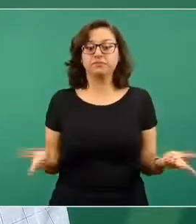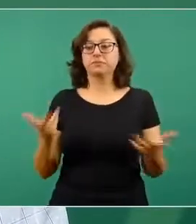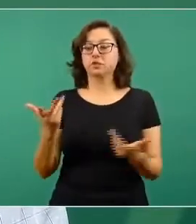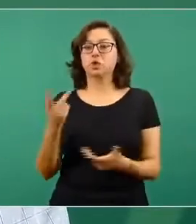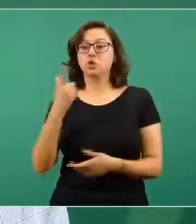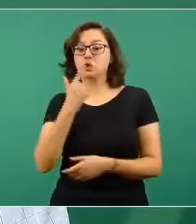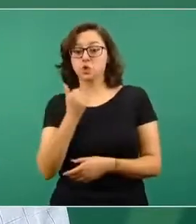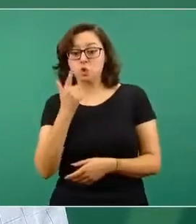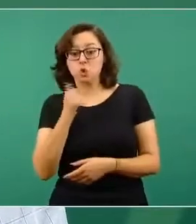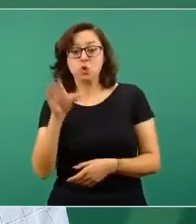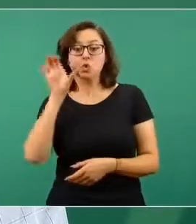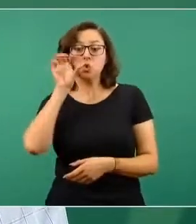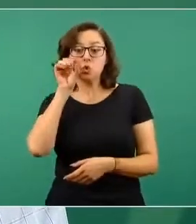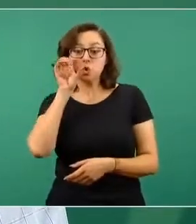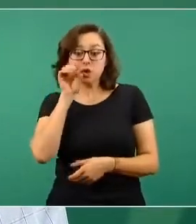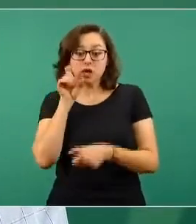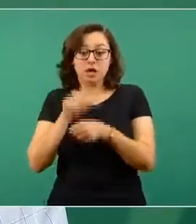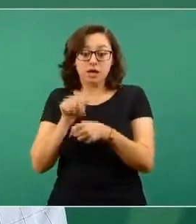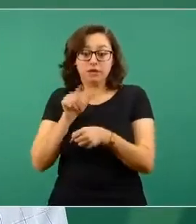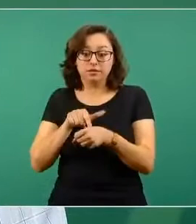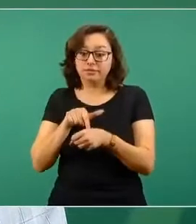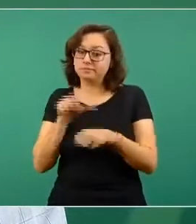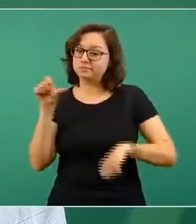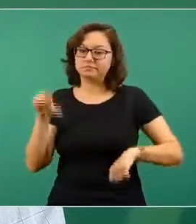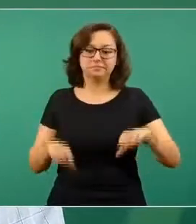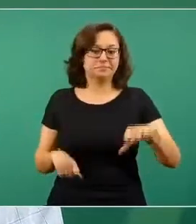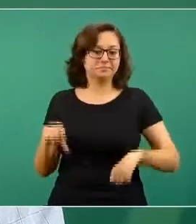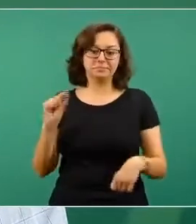naranja, definitivamente estas actividades están muy